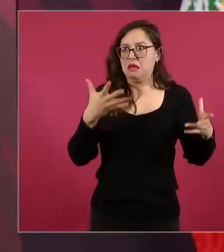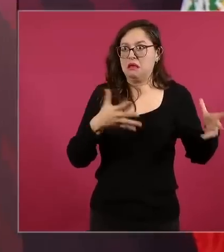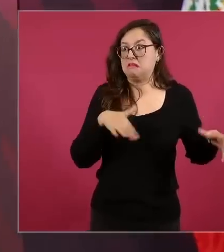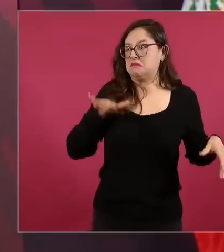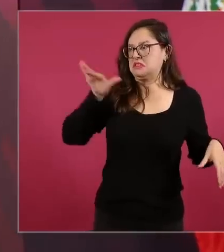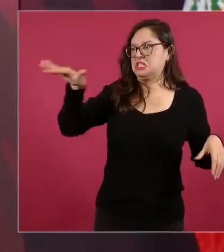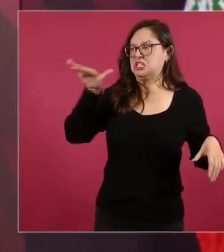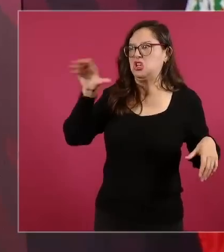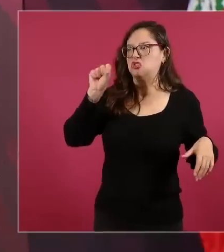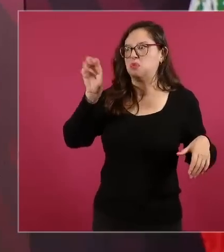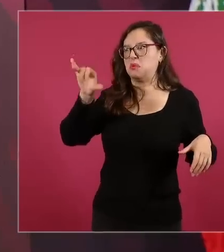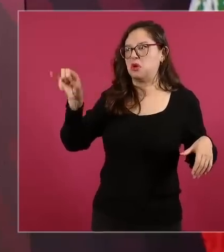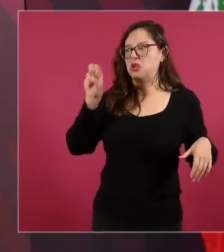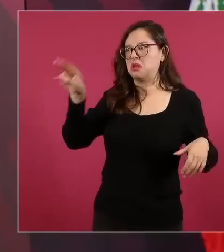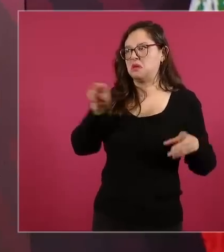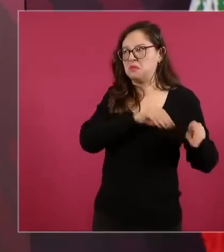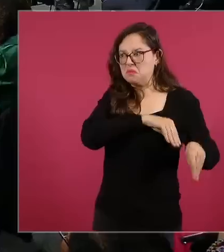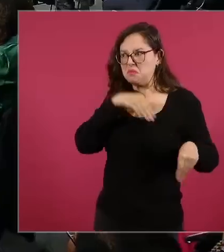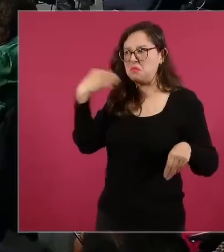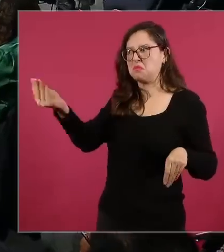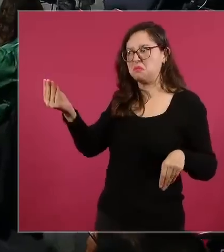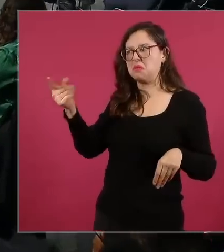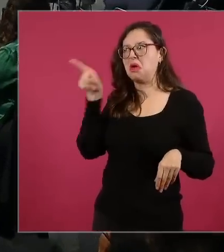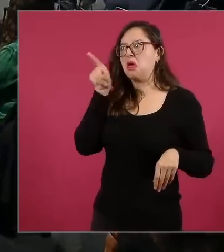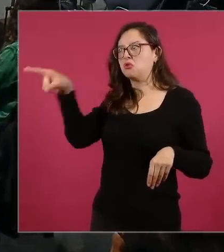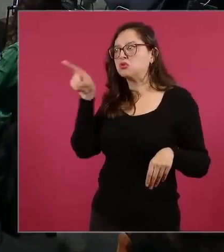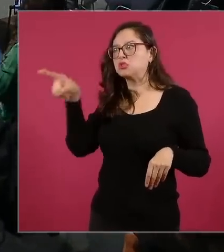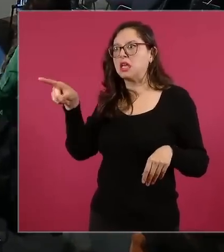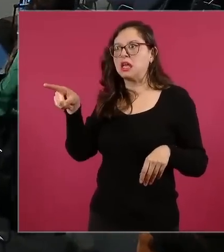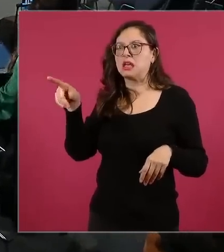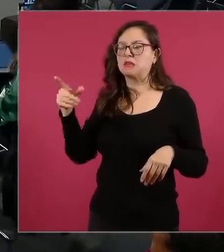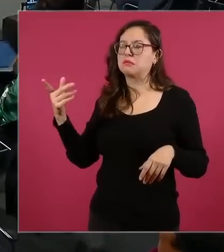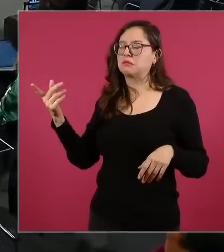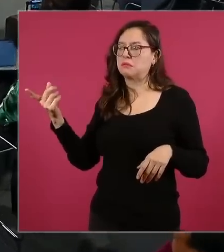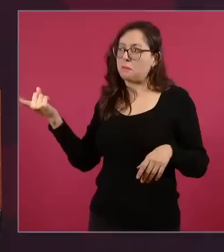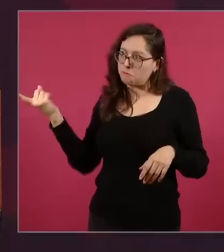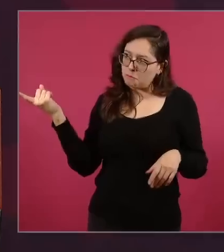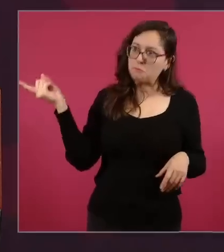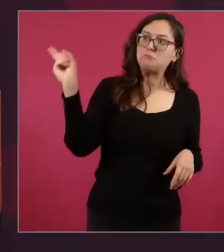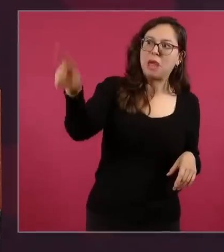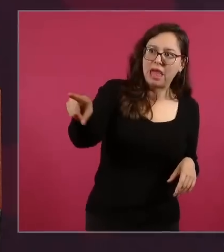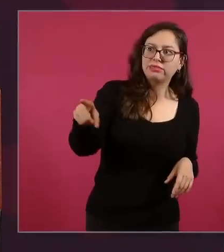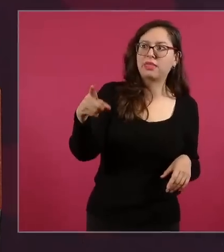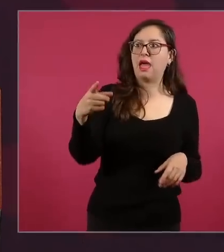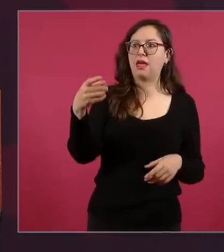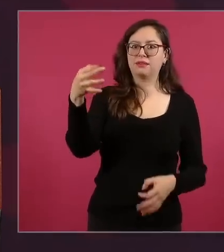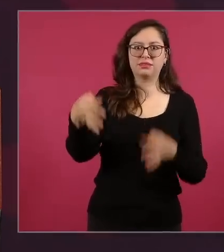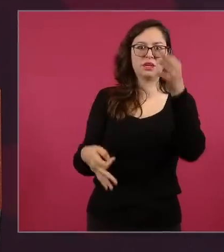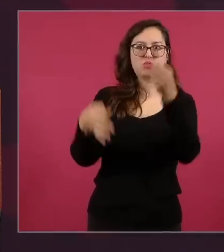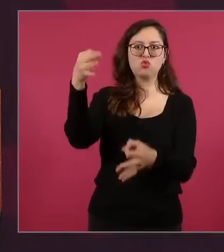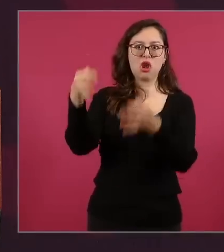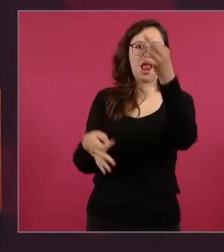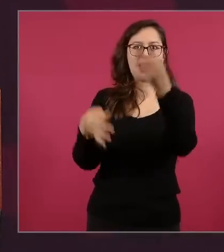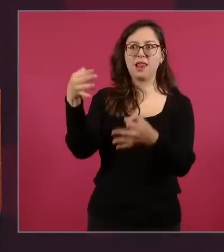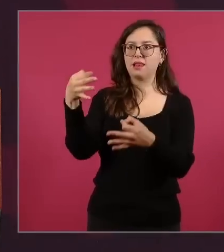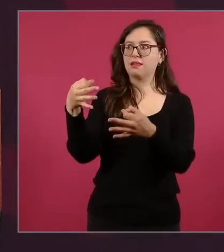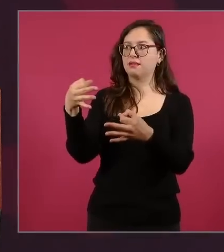y se resolviera o recomendara cómo